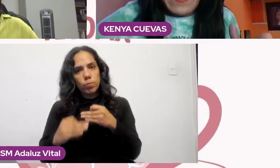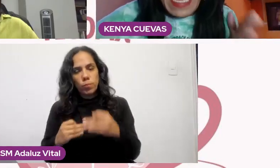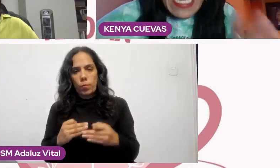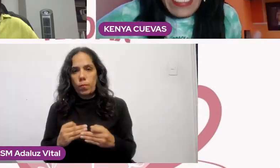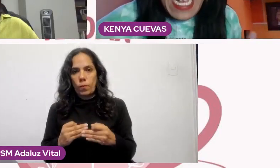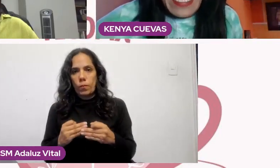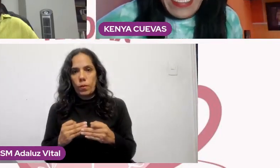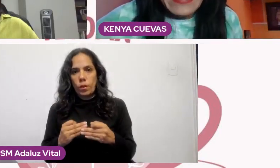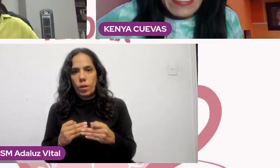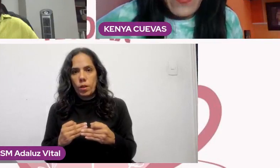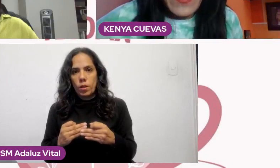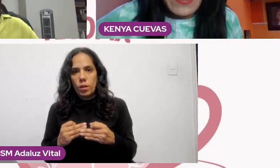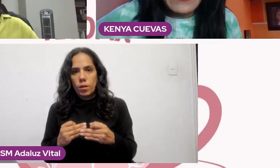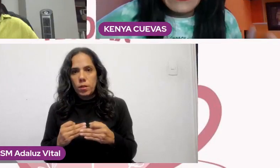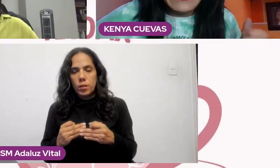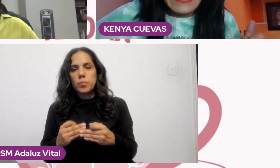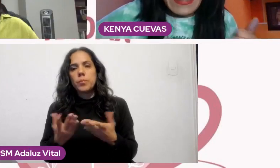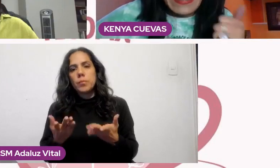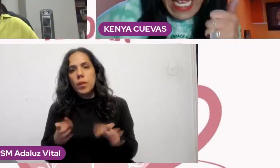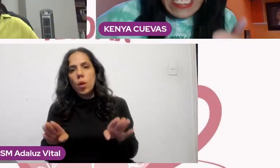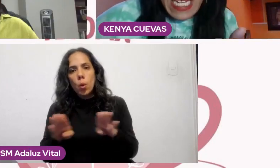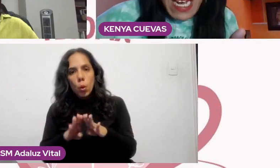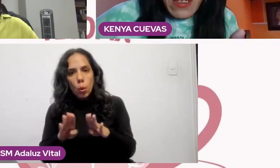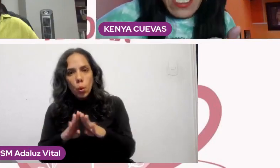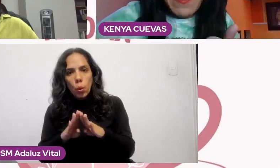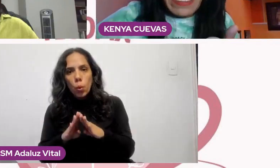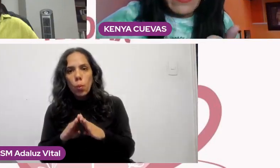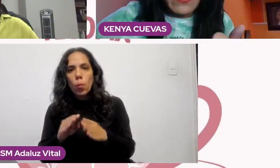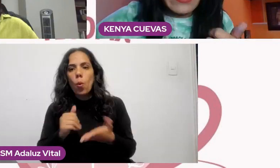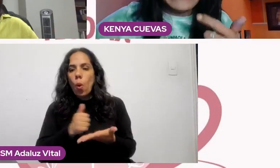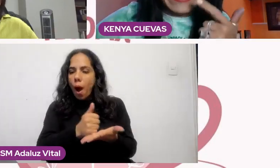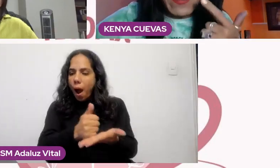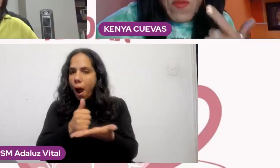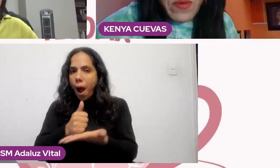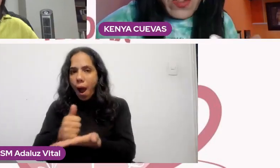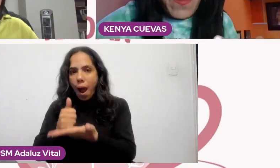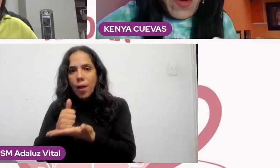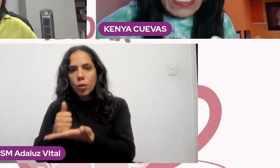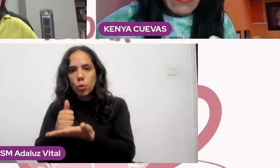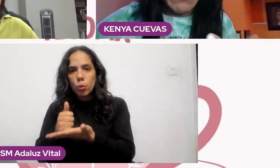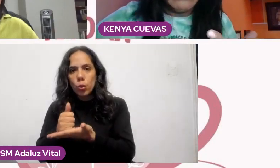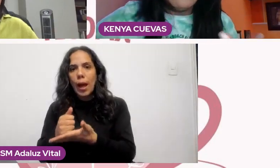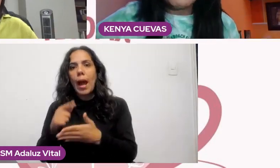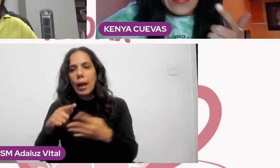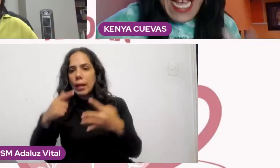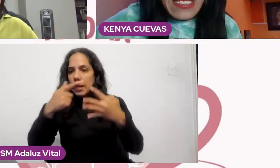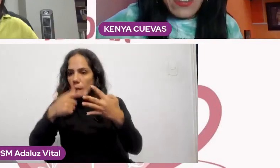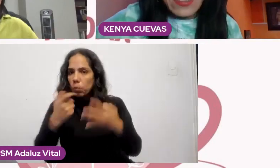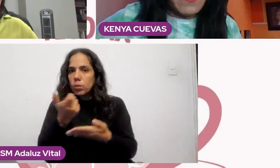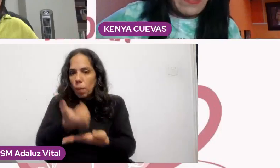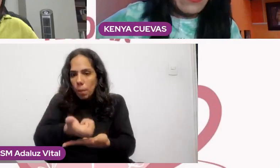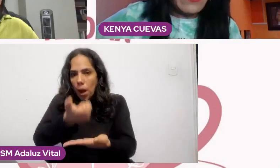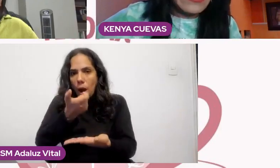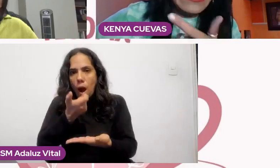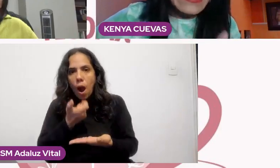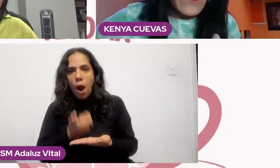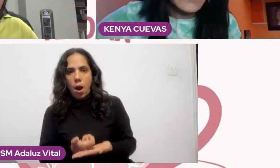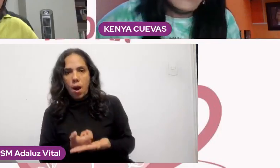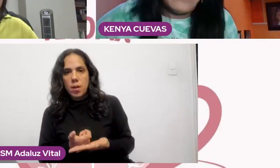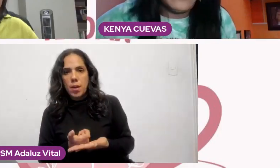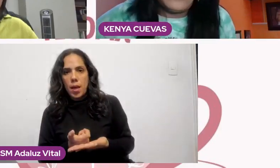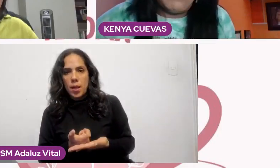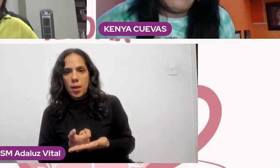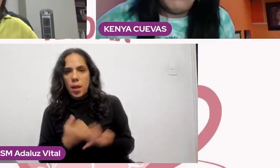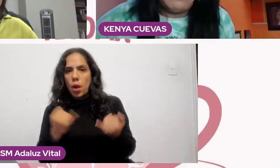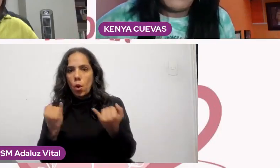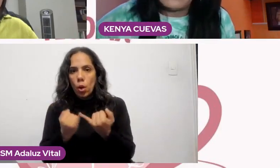positivo que daría a esta ayuda sería legislar los espacios y que haya un presupuesto para estos espacios dirigido desde